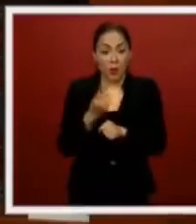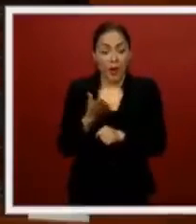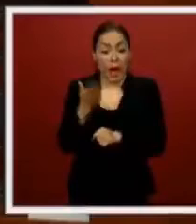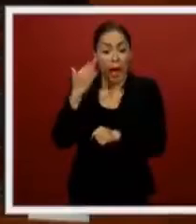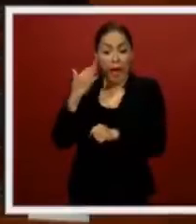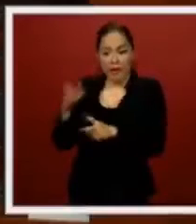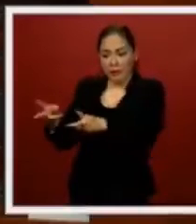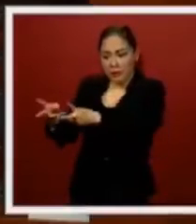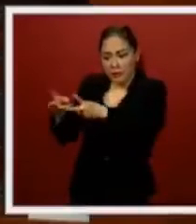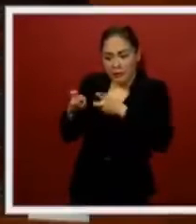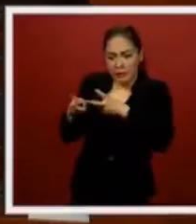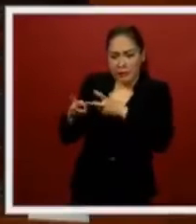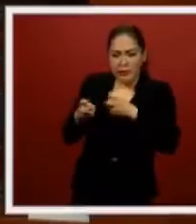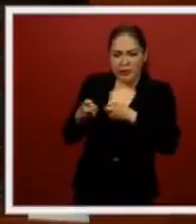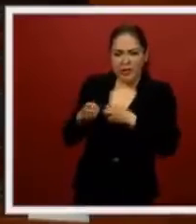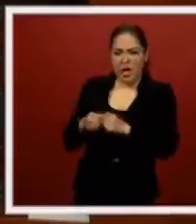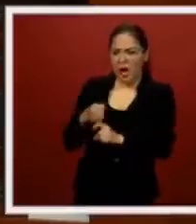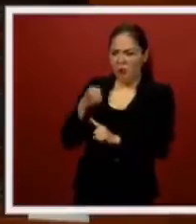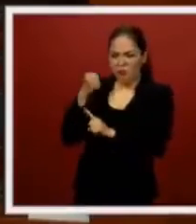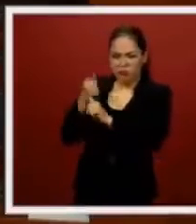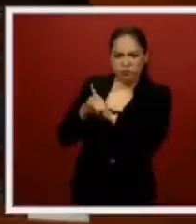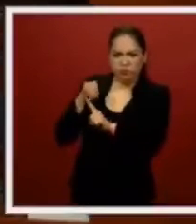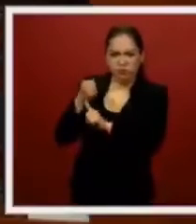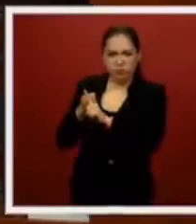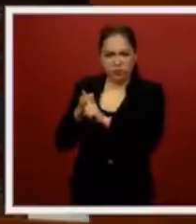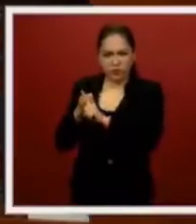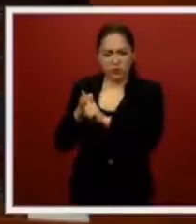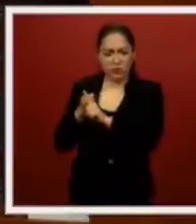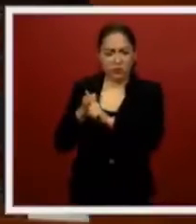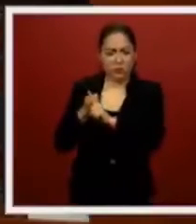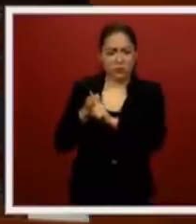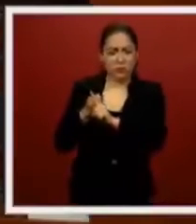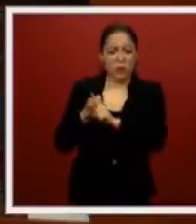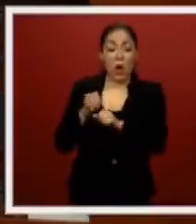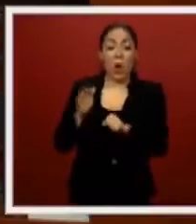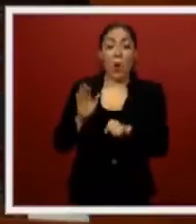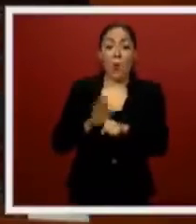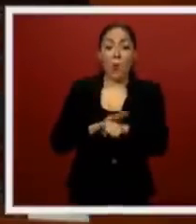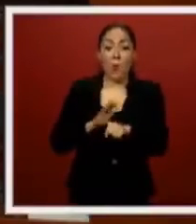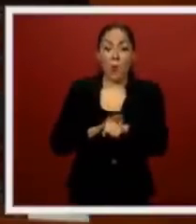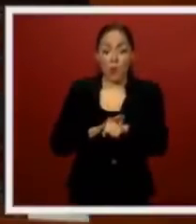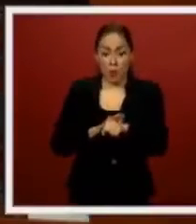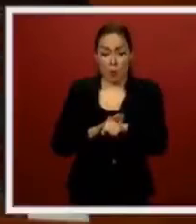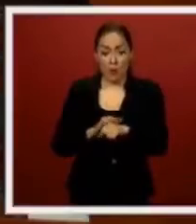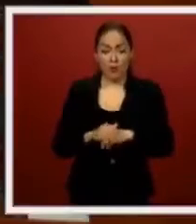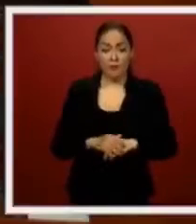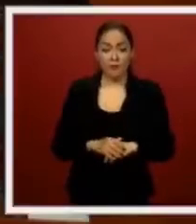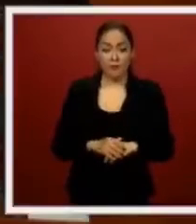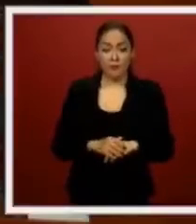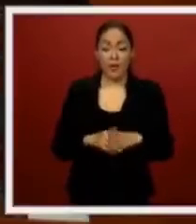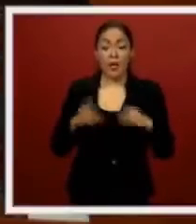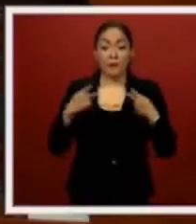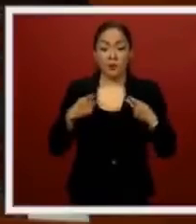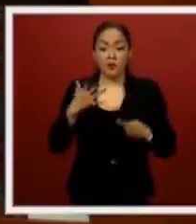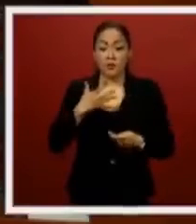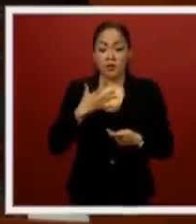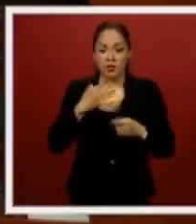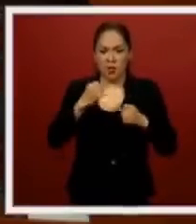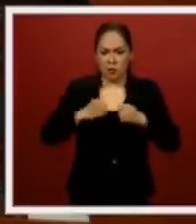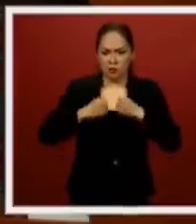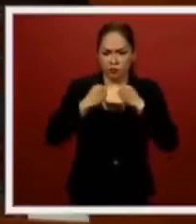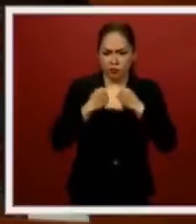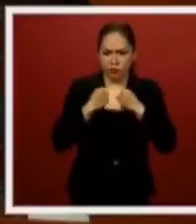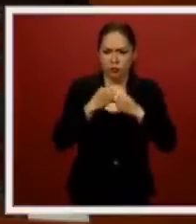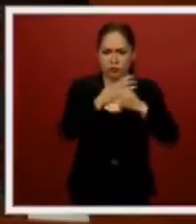de ellas de manera arbitraria, violenta, por los hacendados, por la gente que tenía el poder económico y político en